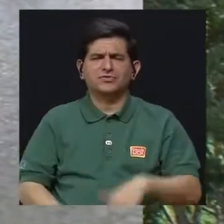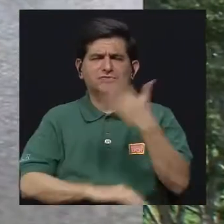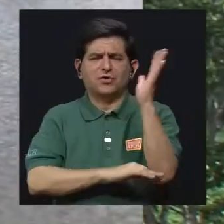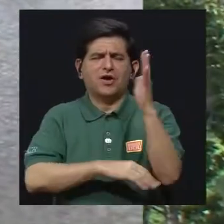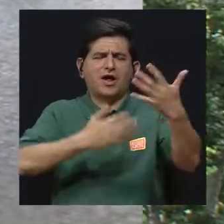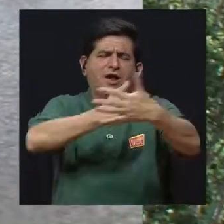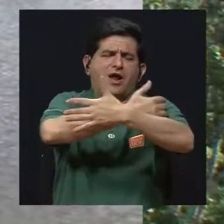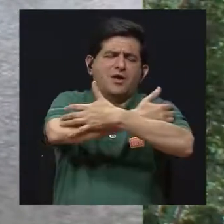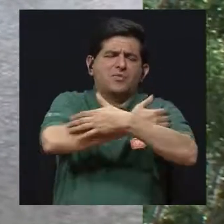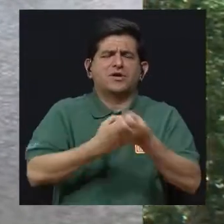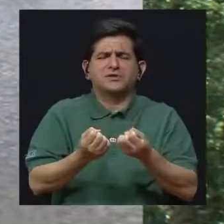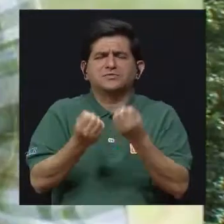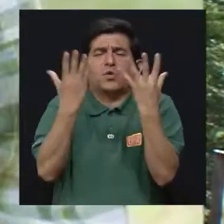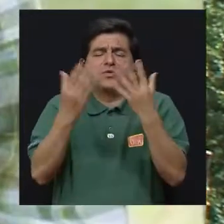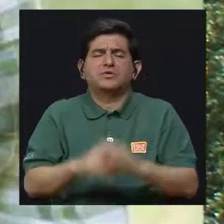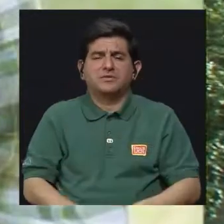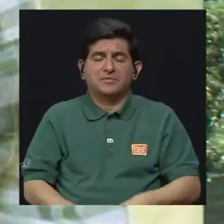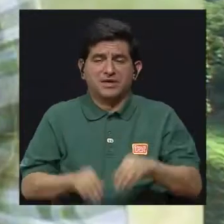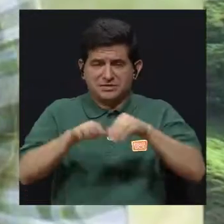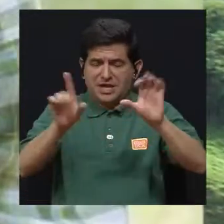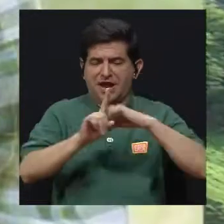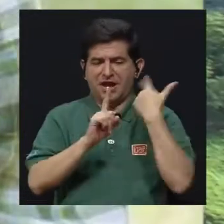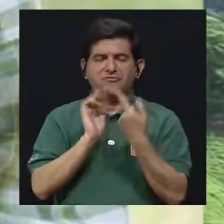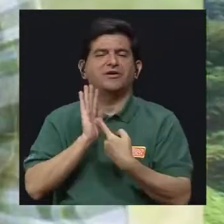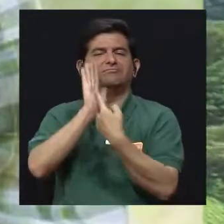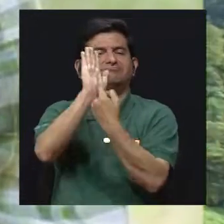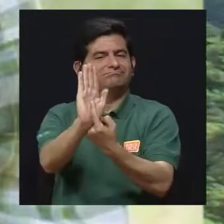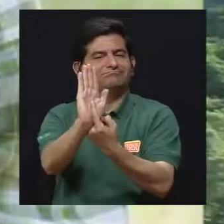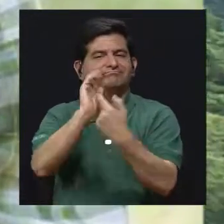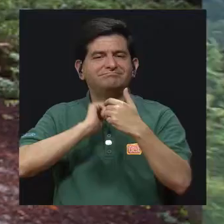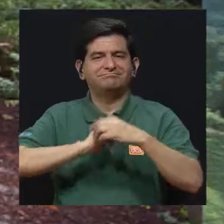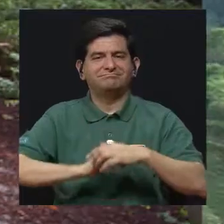árboles inundan las redes sociales.